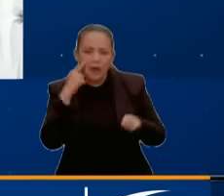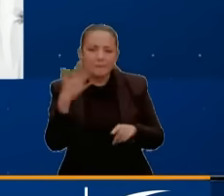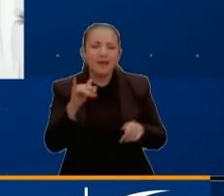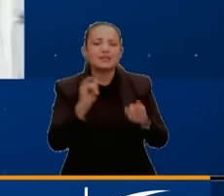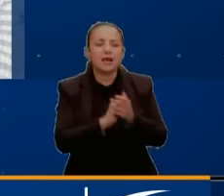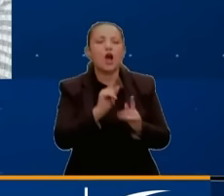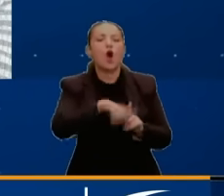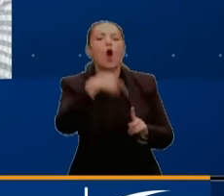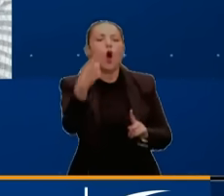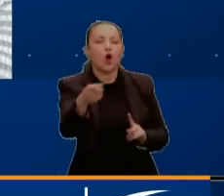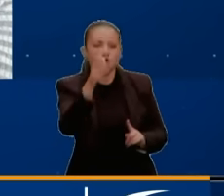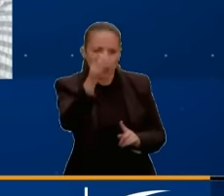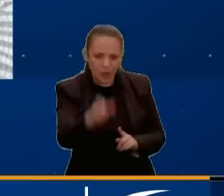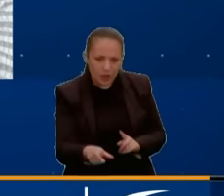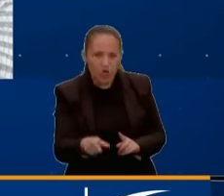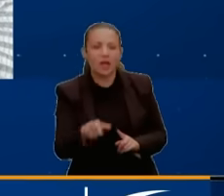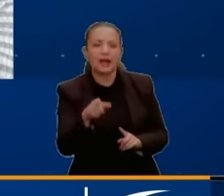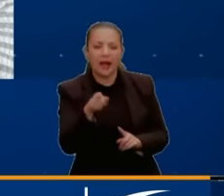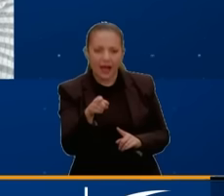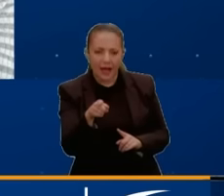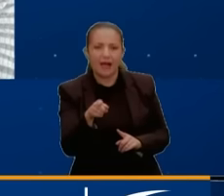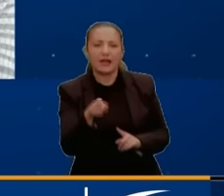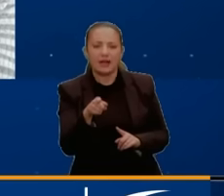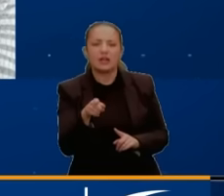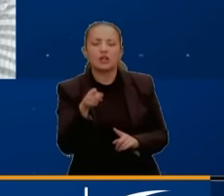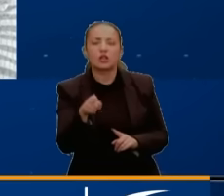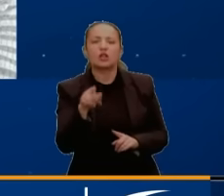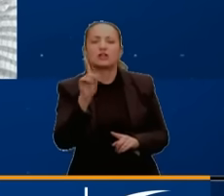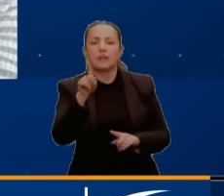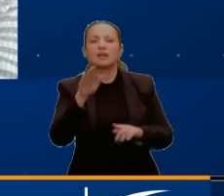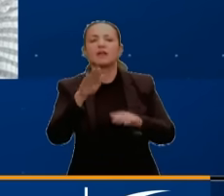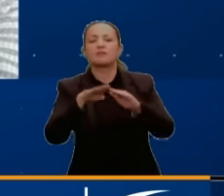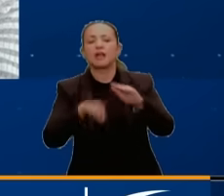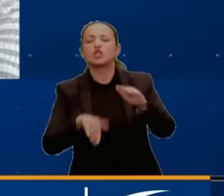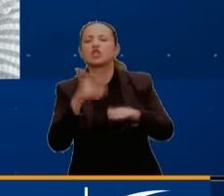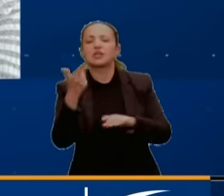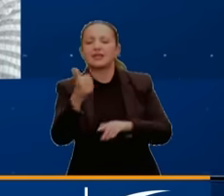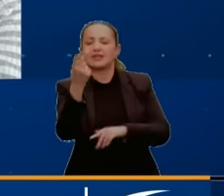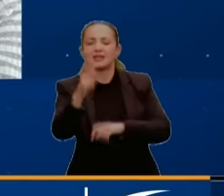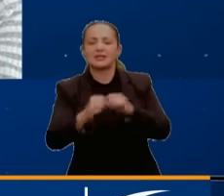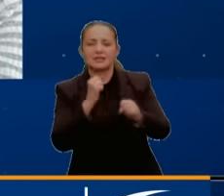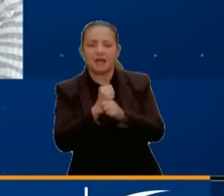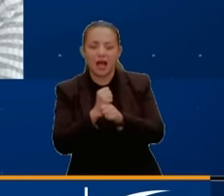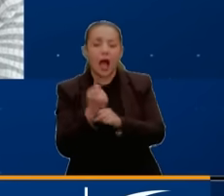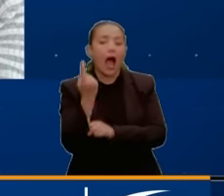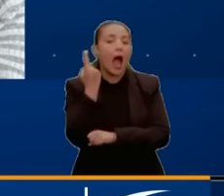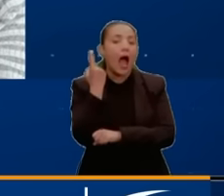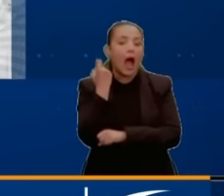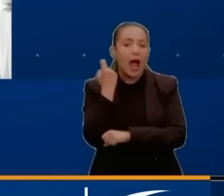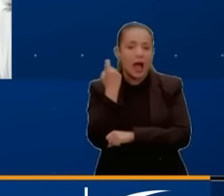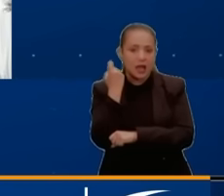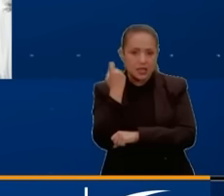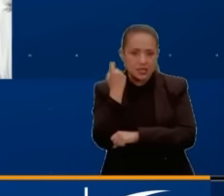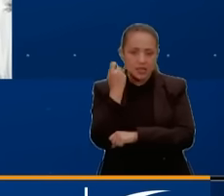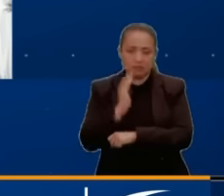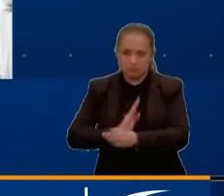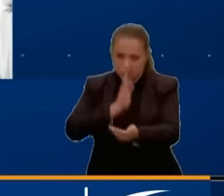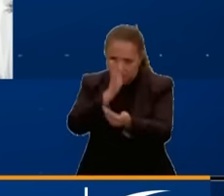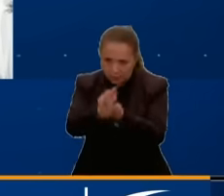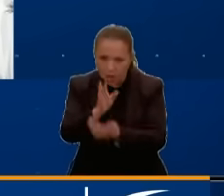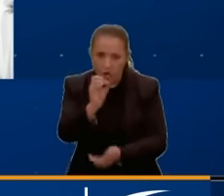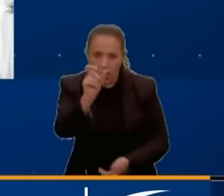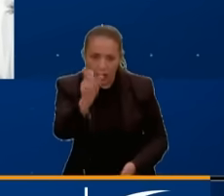otra persona que se identifica también que es un menor de 16 años. El día de ayer vamos a la residencia de